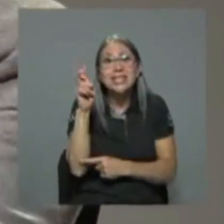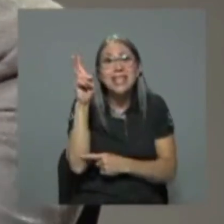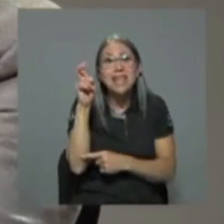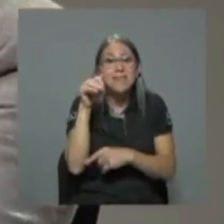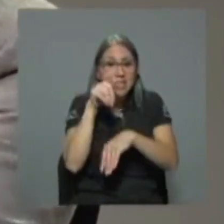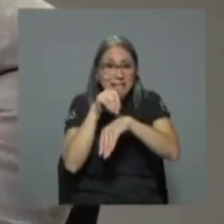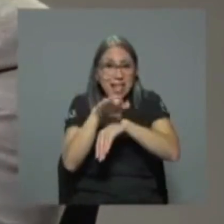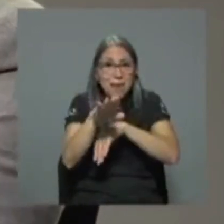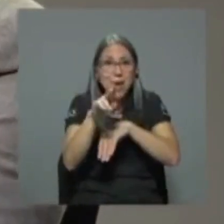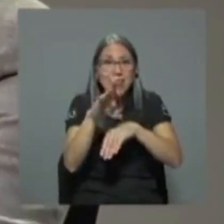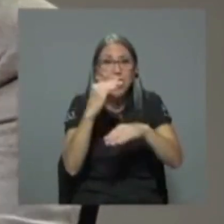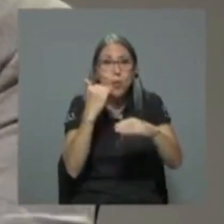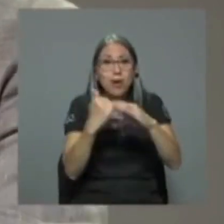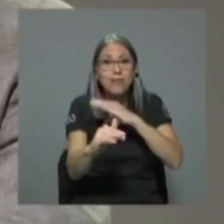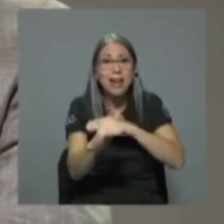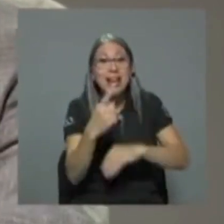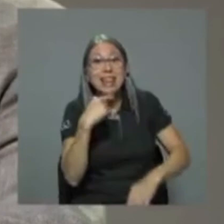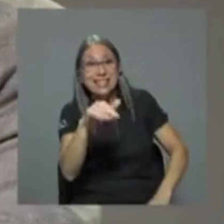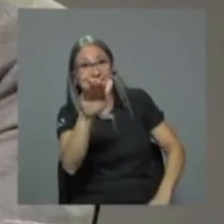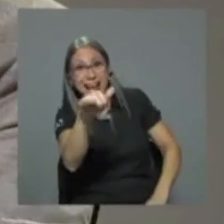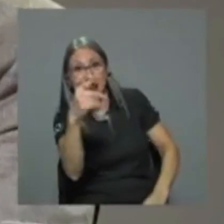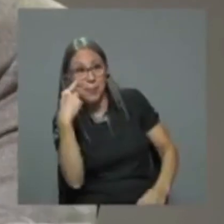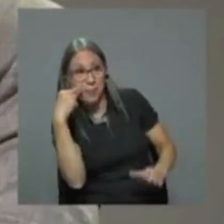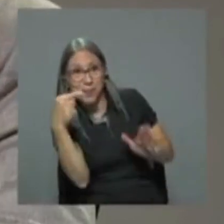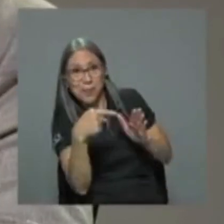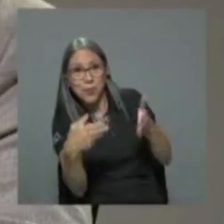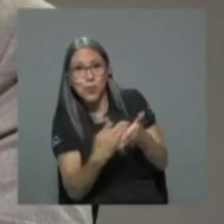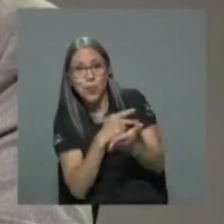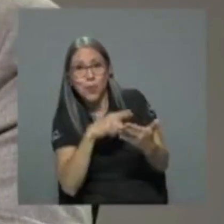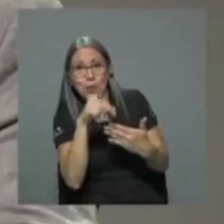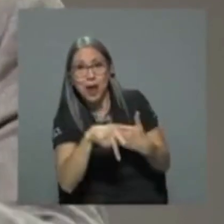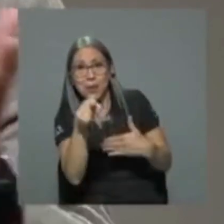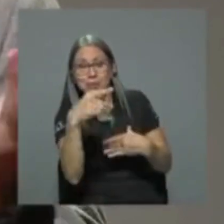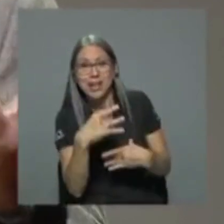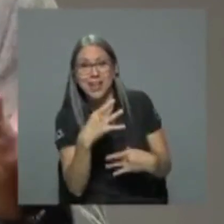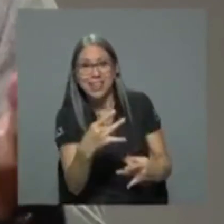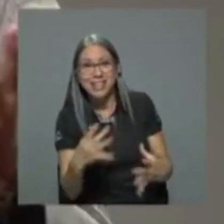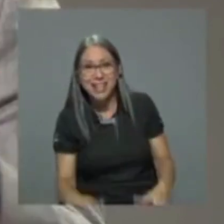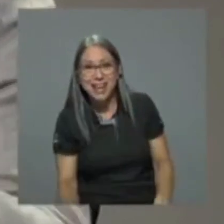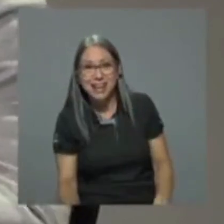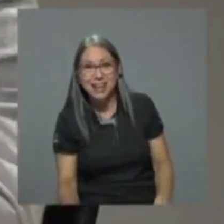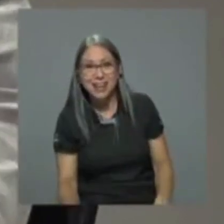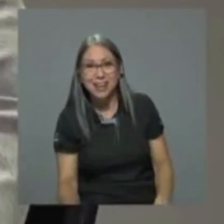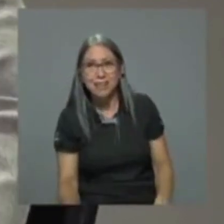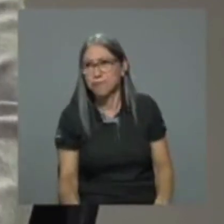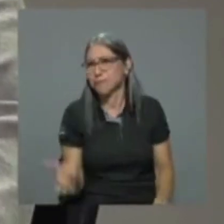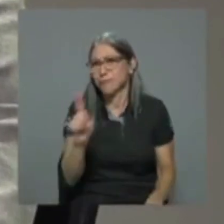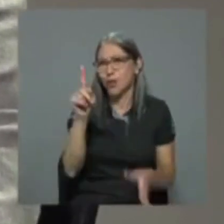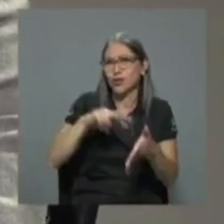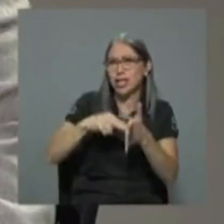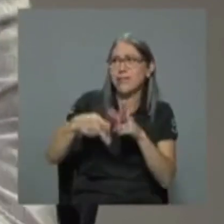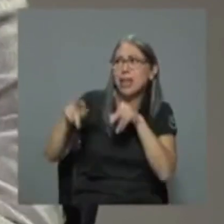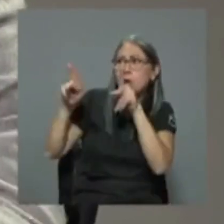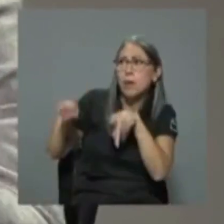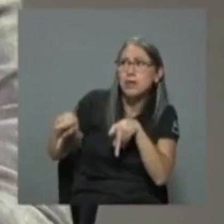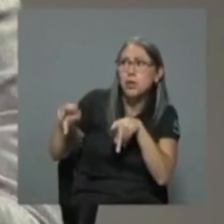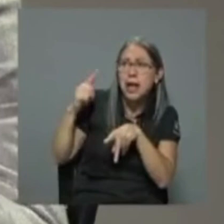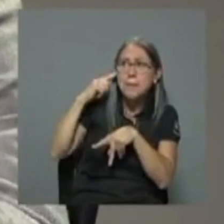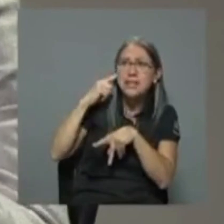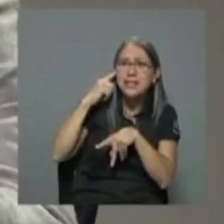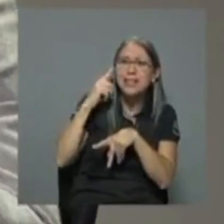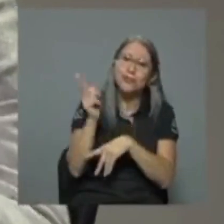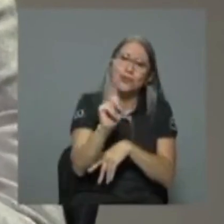dice, Franco, salió este nuevo programa, a usted le va a interesar. Y eso no fue que alguien se puso atrás a pensar.